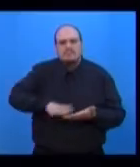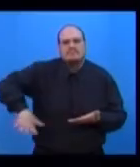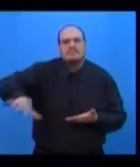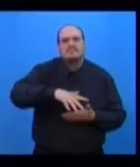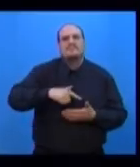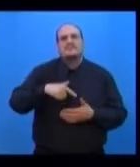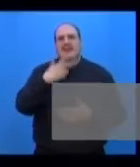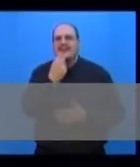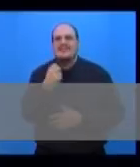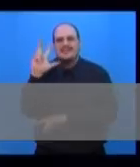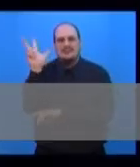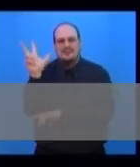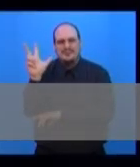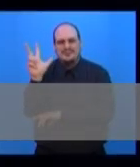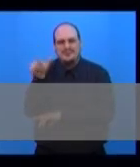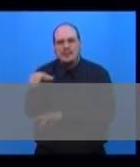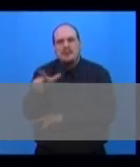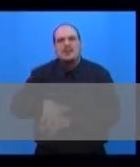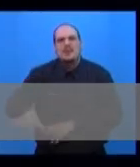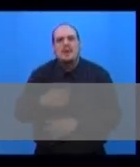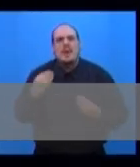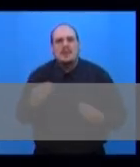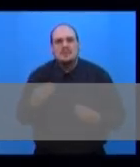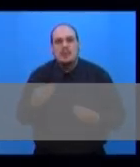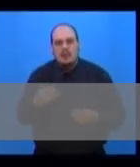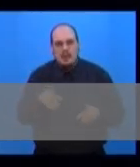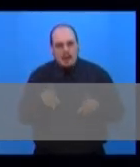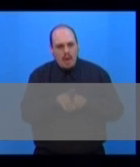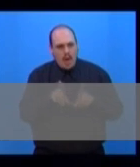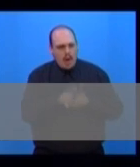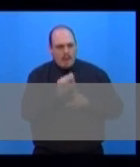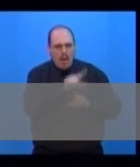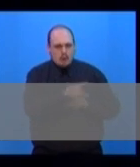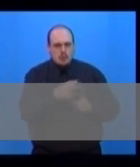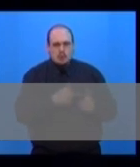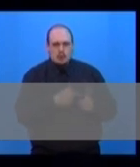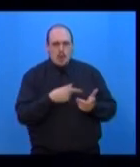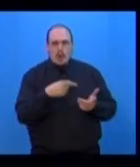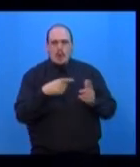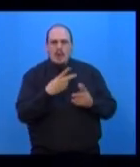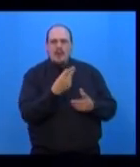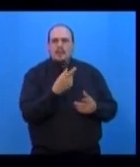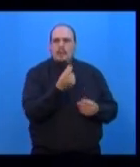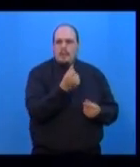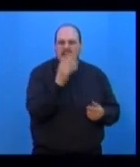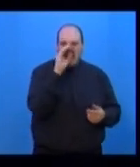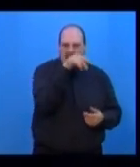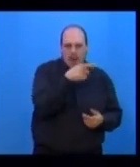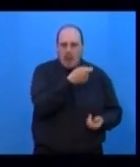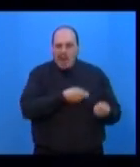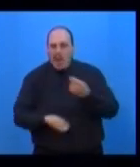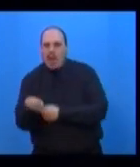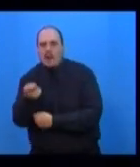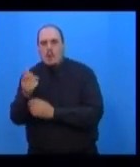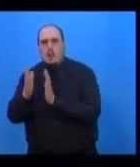quisieron saber cómo fue que su hermano termino blanqueando dinero cuando la ley se lo prohibía hacer quisiéramos saber